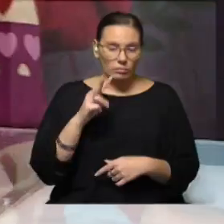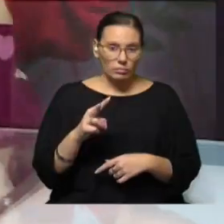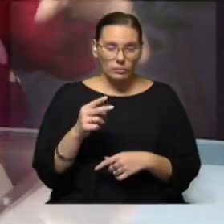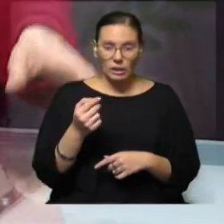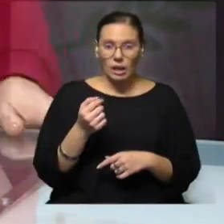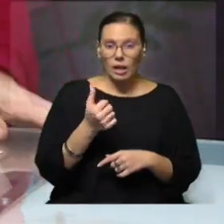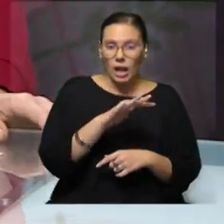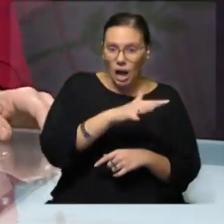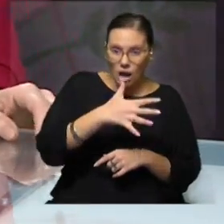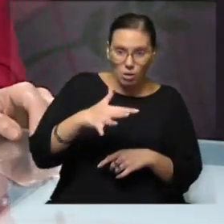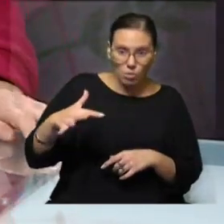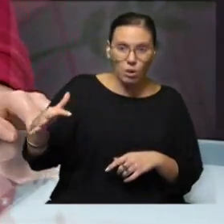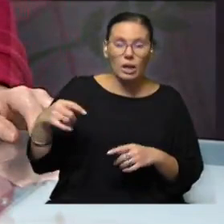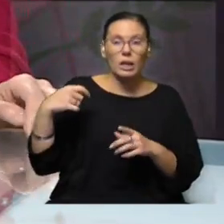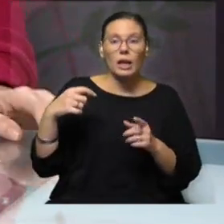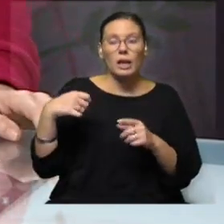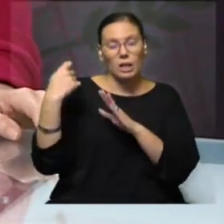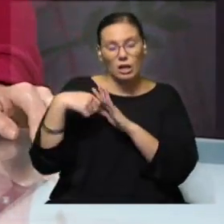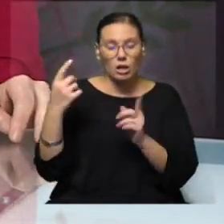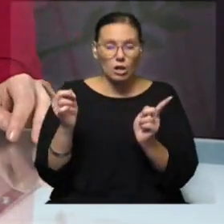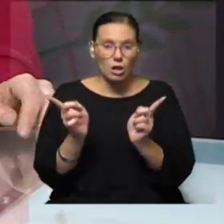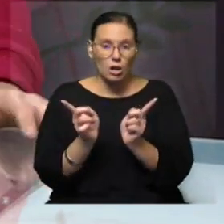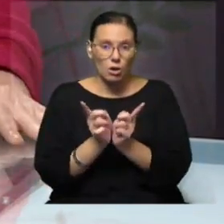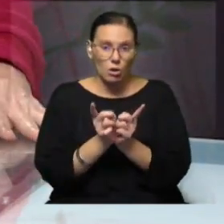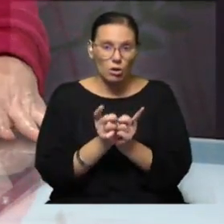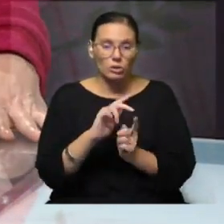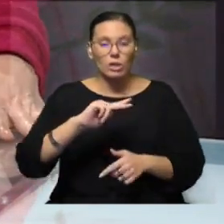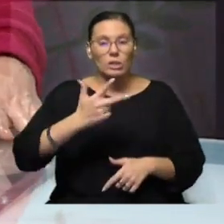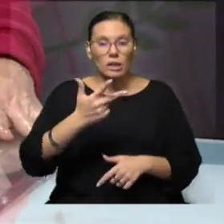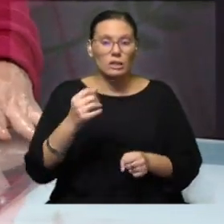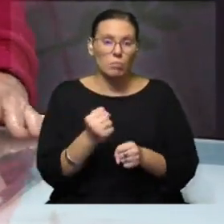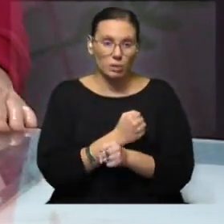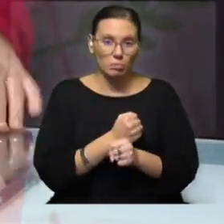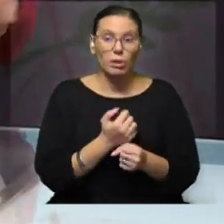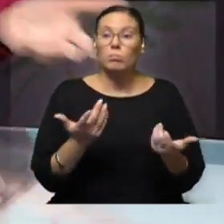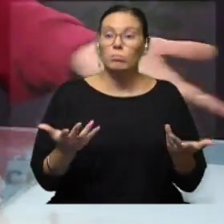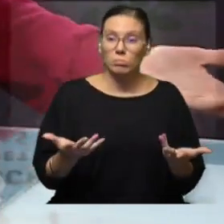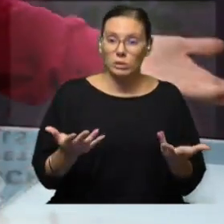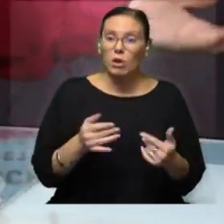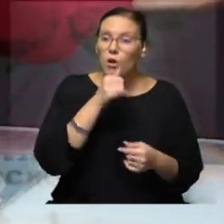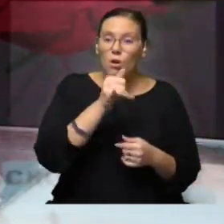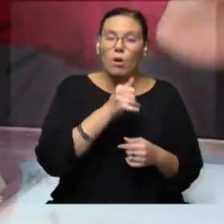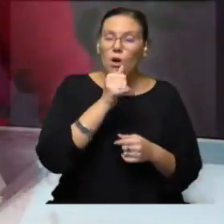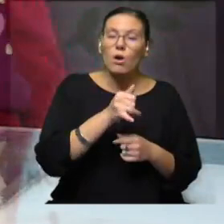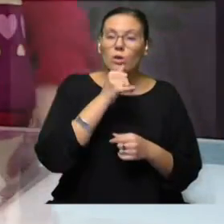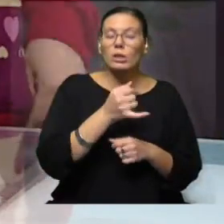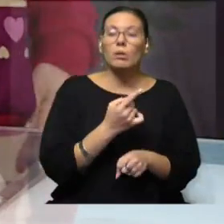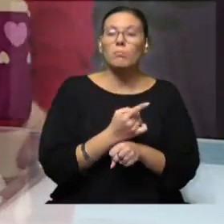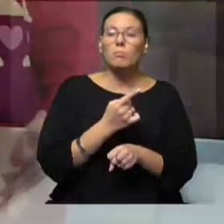Agua se llama el corto que sacó el tercer premio. Y bueno, contarnos un poco